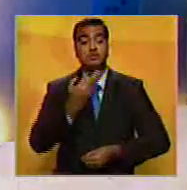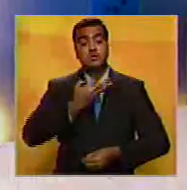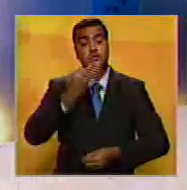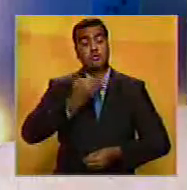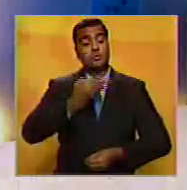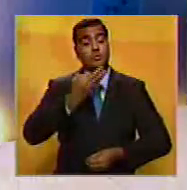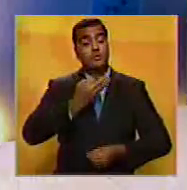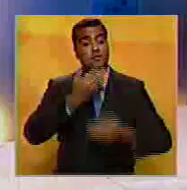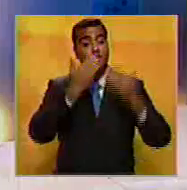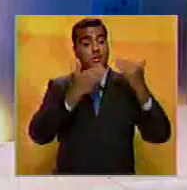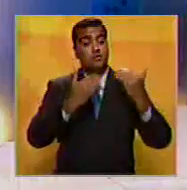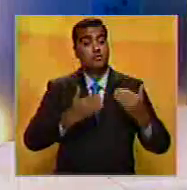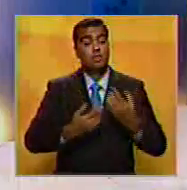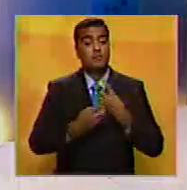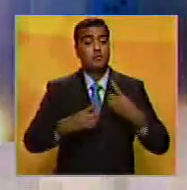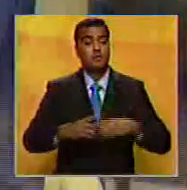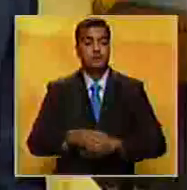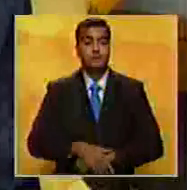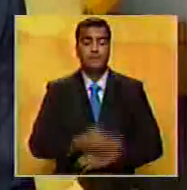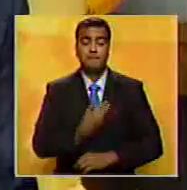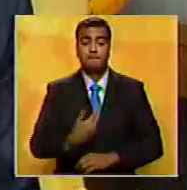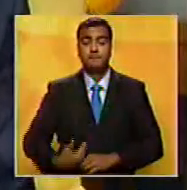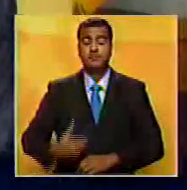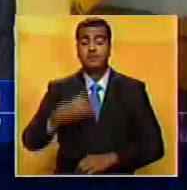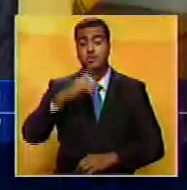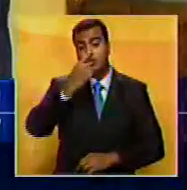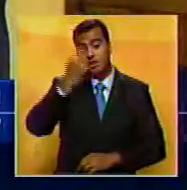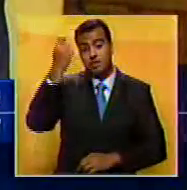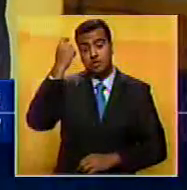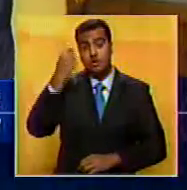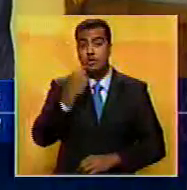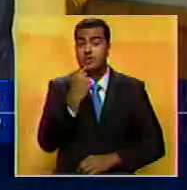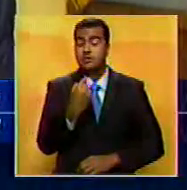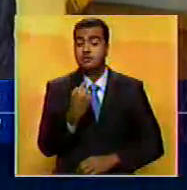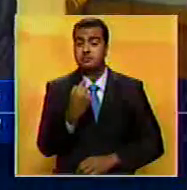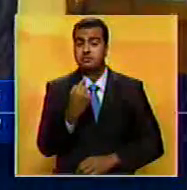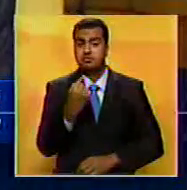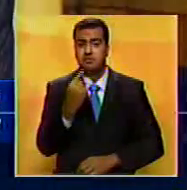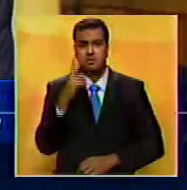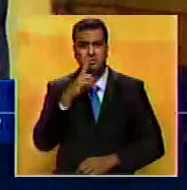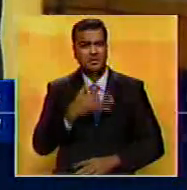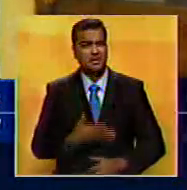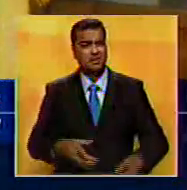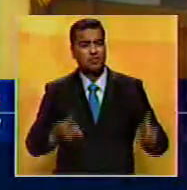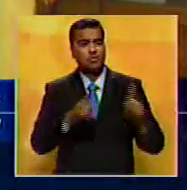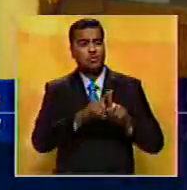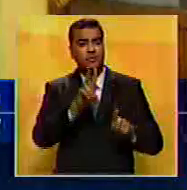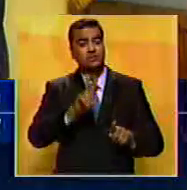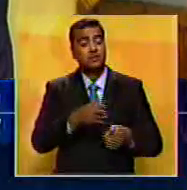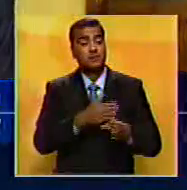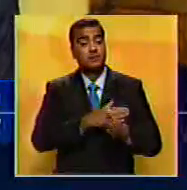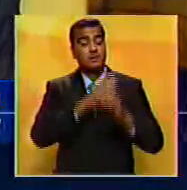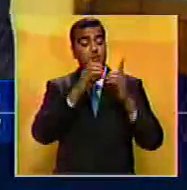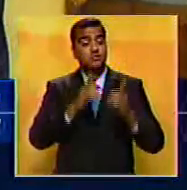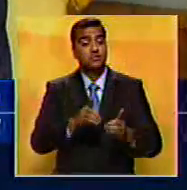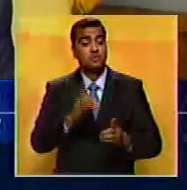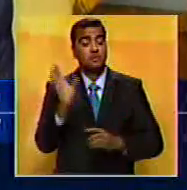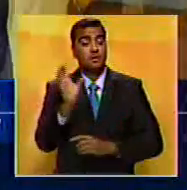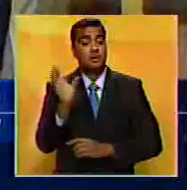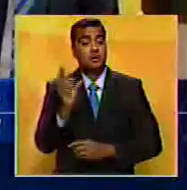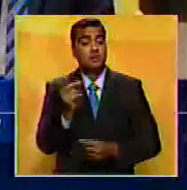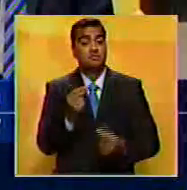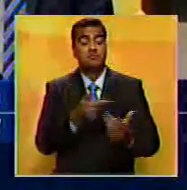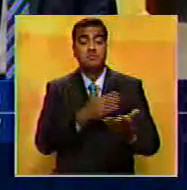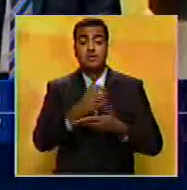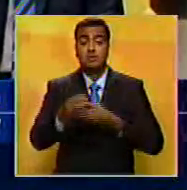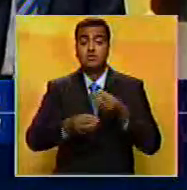con los parámetros democráticos. El presidente Donald Trump señaló que está por ver qué ocurre en Venezuela tras la decisión de Caracas de abandonar